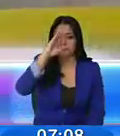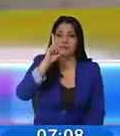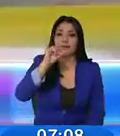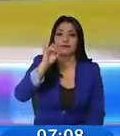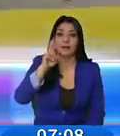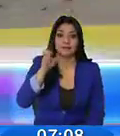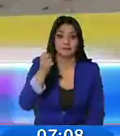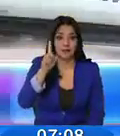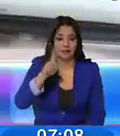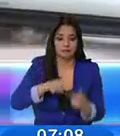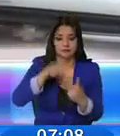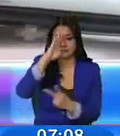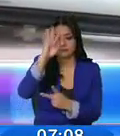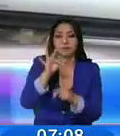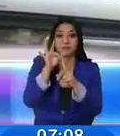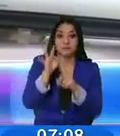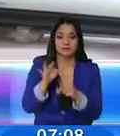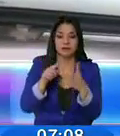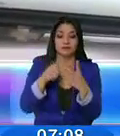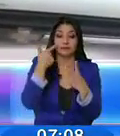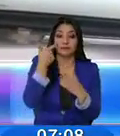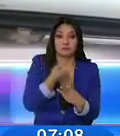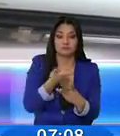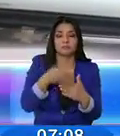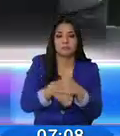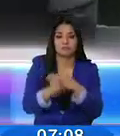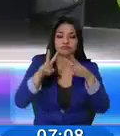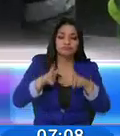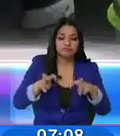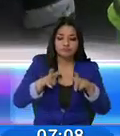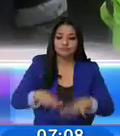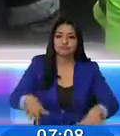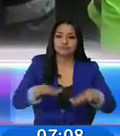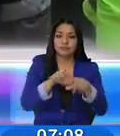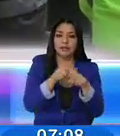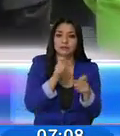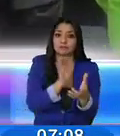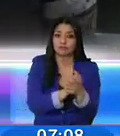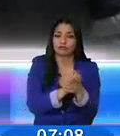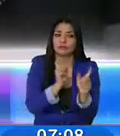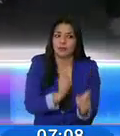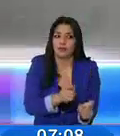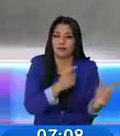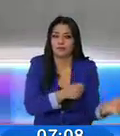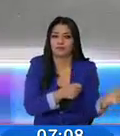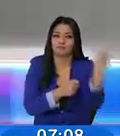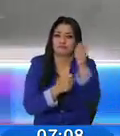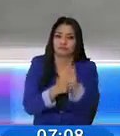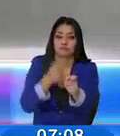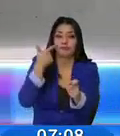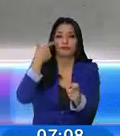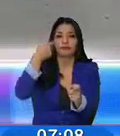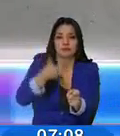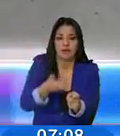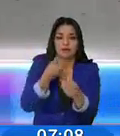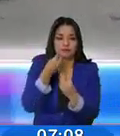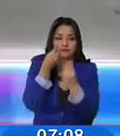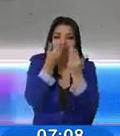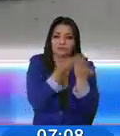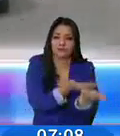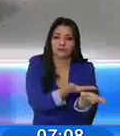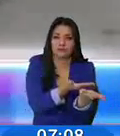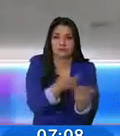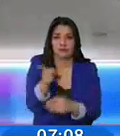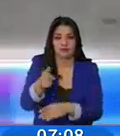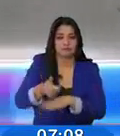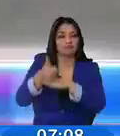Criminalística y Fiscalía realizaron las investigaciones de campo. El ex conviviente tendrá que rendir declaraciones ante la fiscalía, así lo confirma